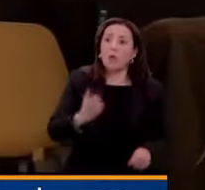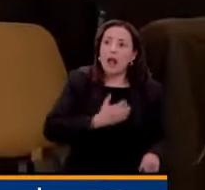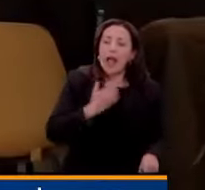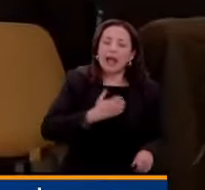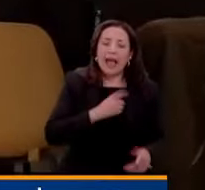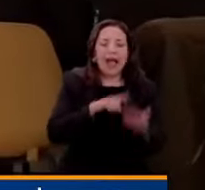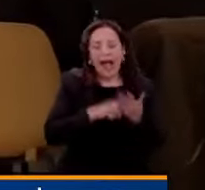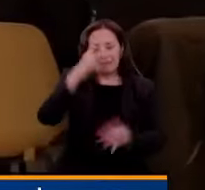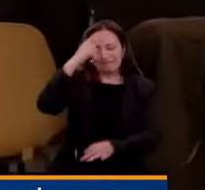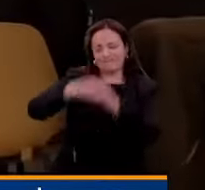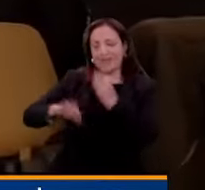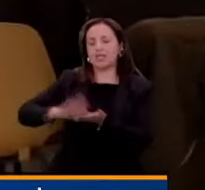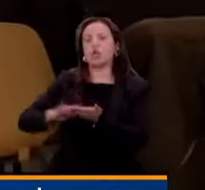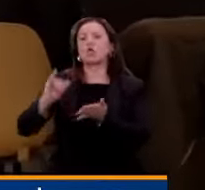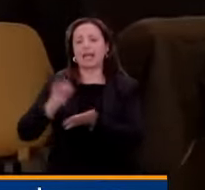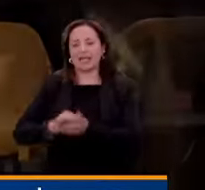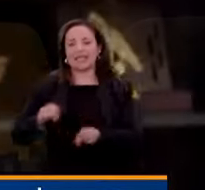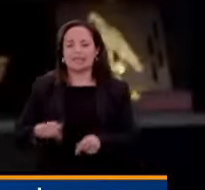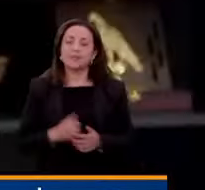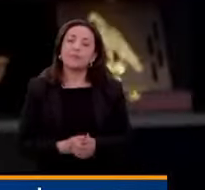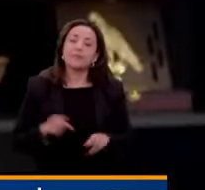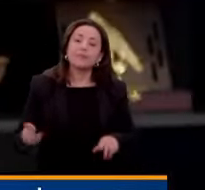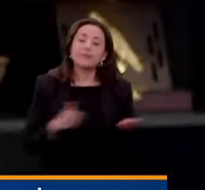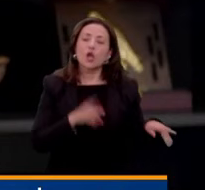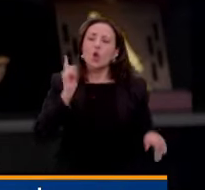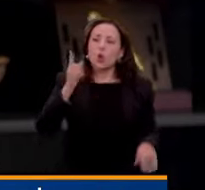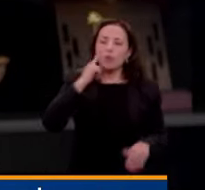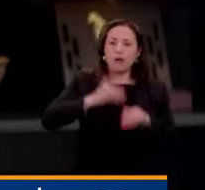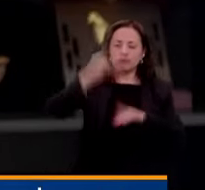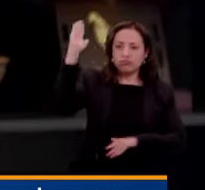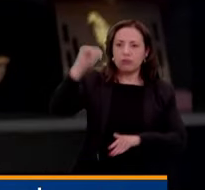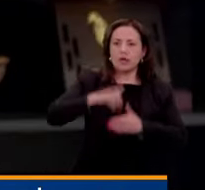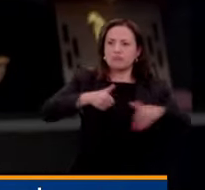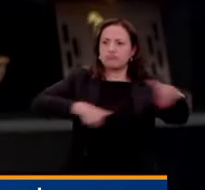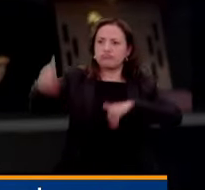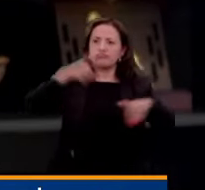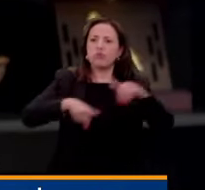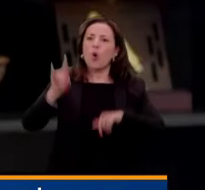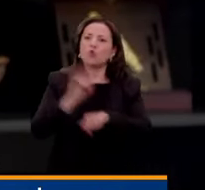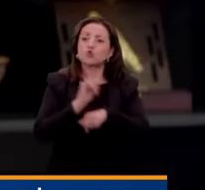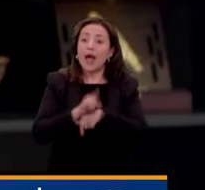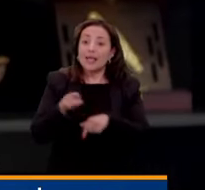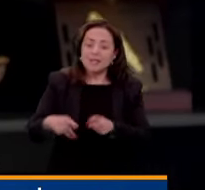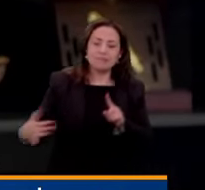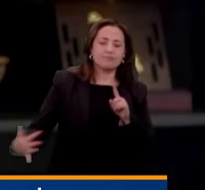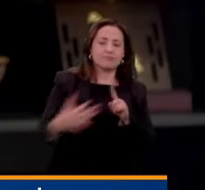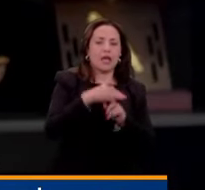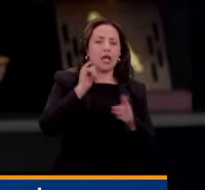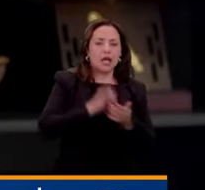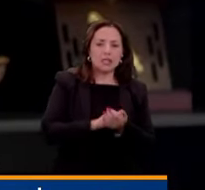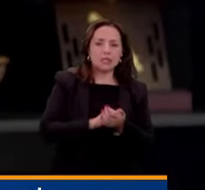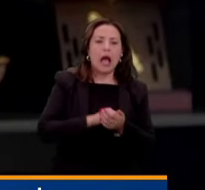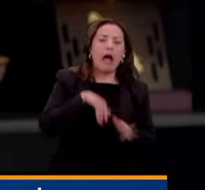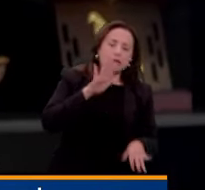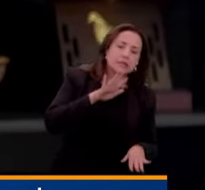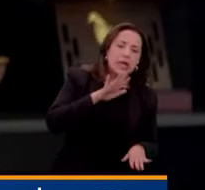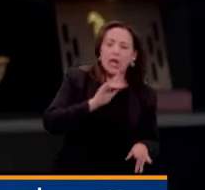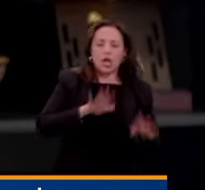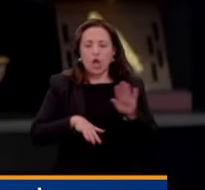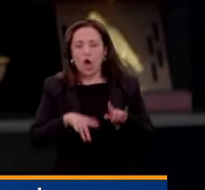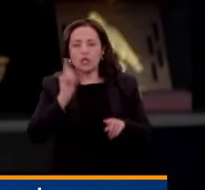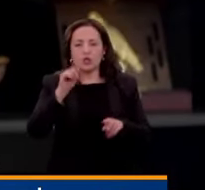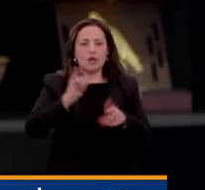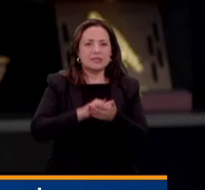usuarios. Por alta demanda de usuarios en nuestras plataformas. Situación que ha generado intermitencias en los procesos de creación